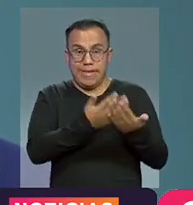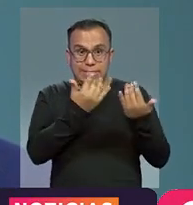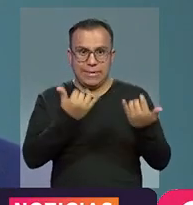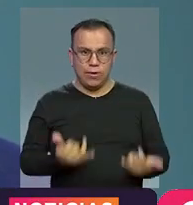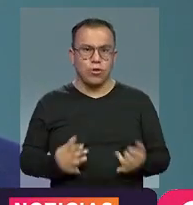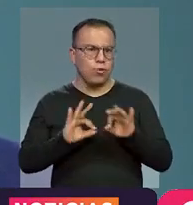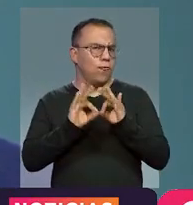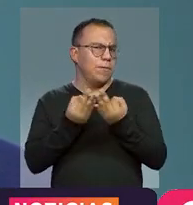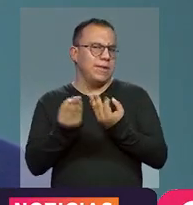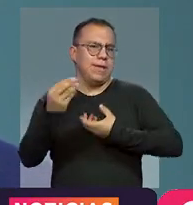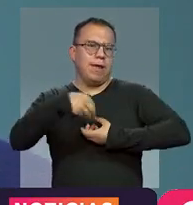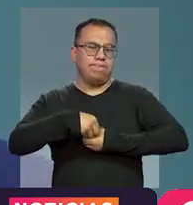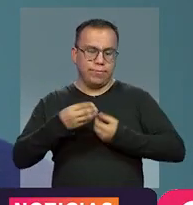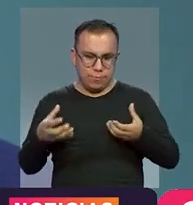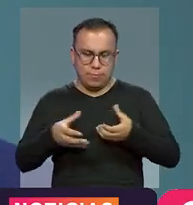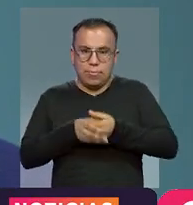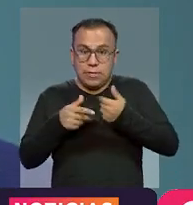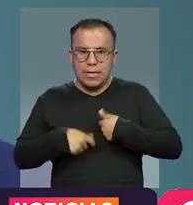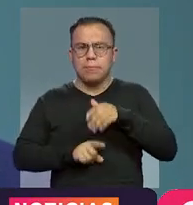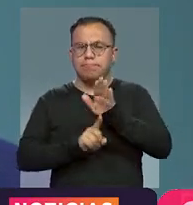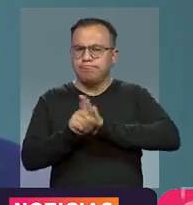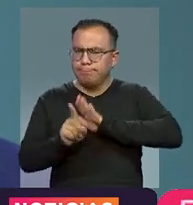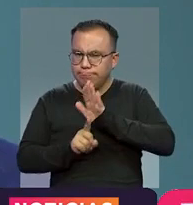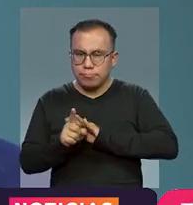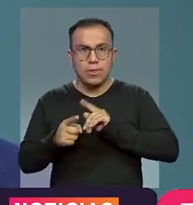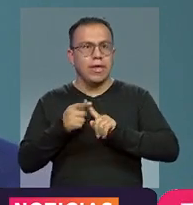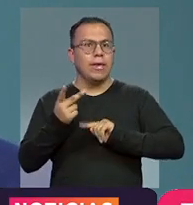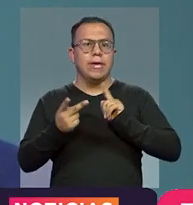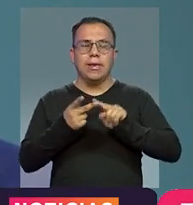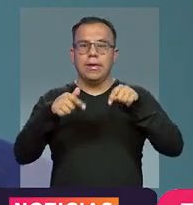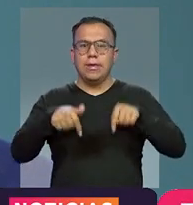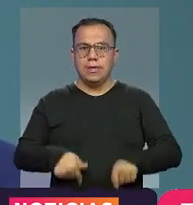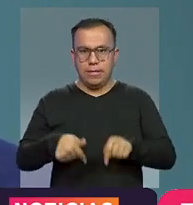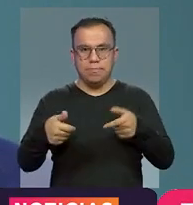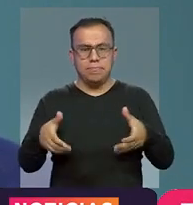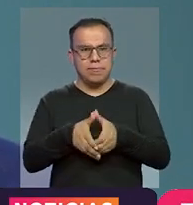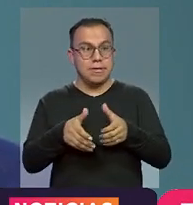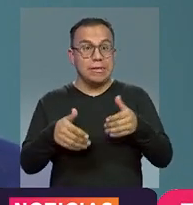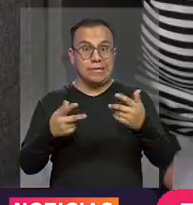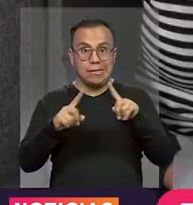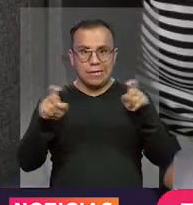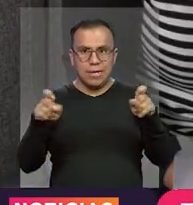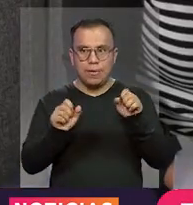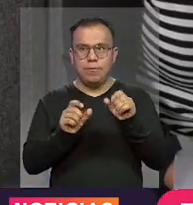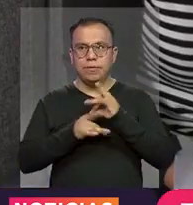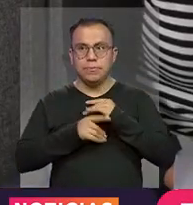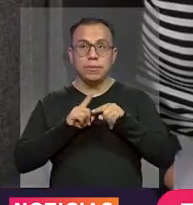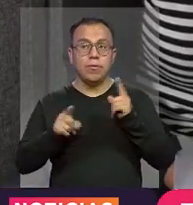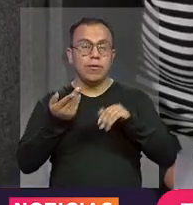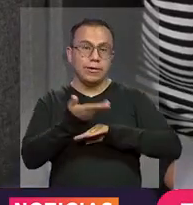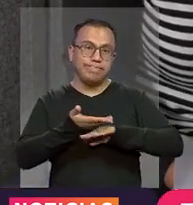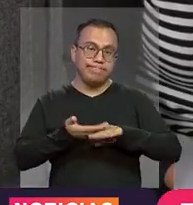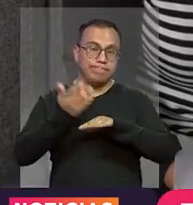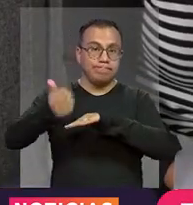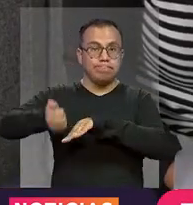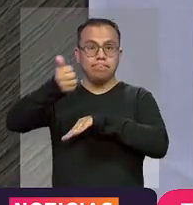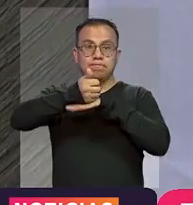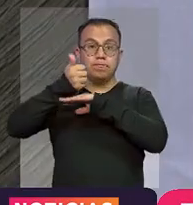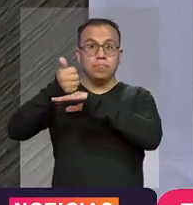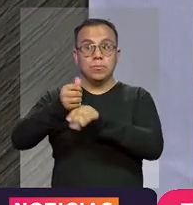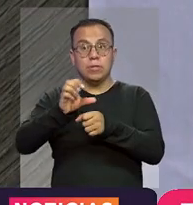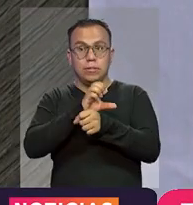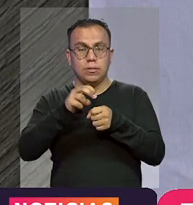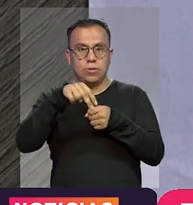un familiar más si nosotros aquí lo consentimos estamos muy agradado con el perrito solicitarán las autoridades ya la